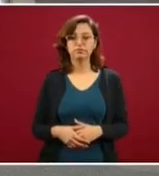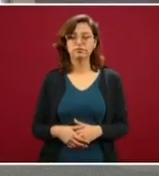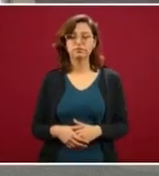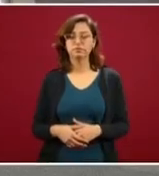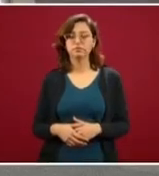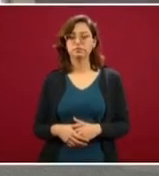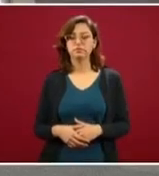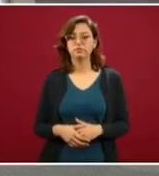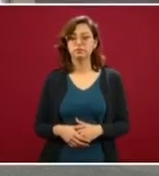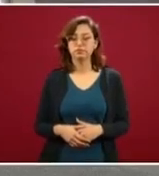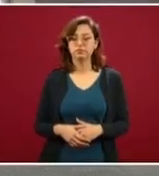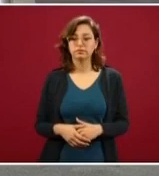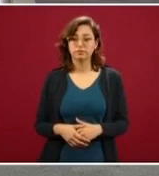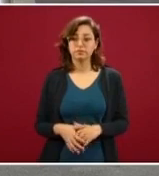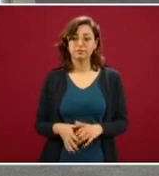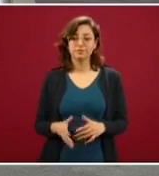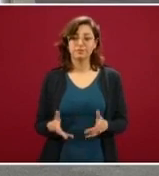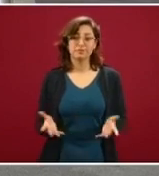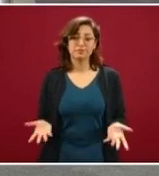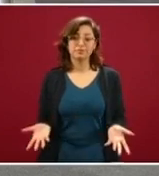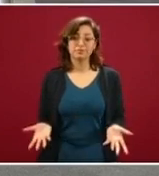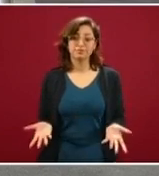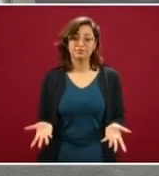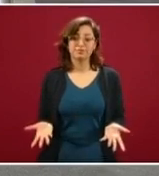Lo peor que puede haber